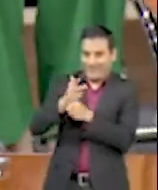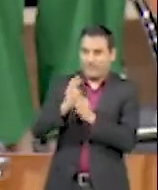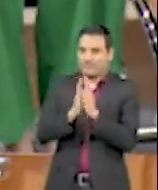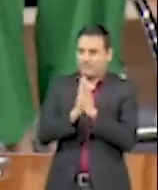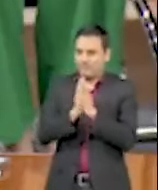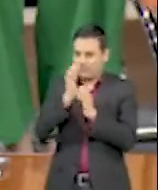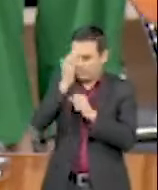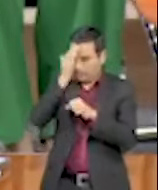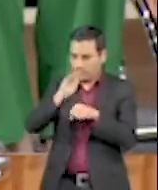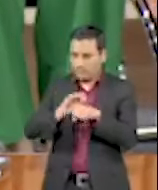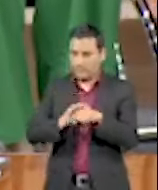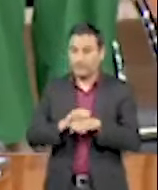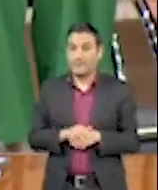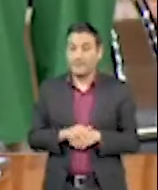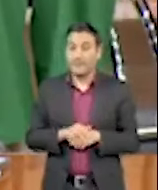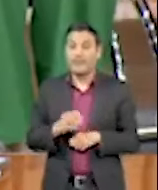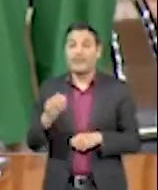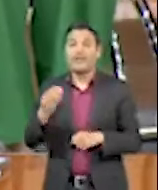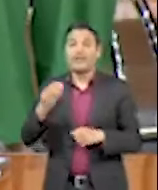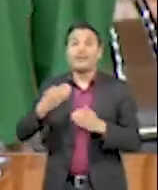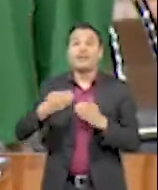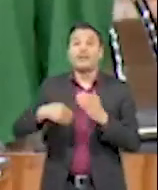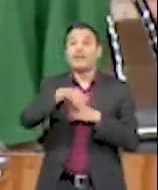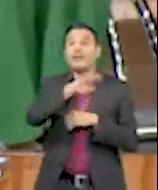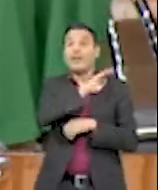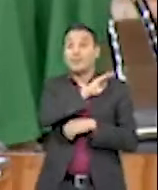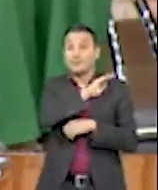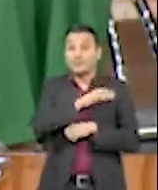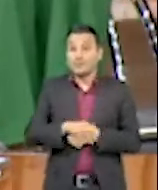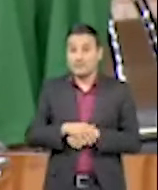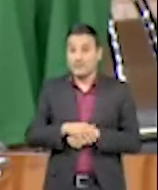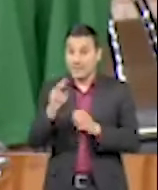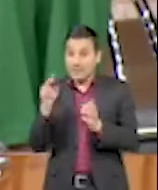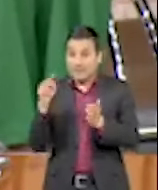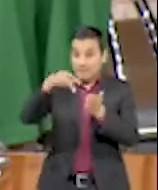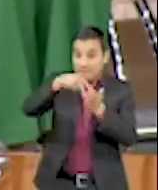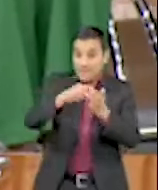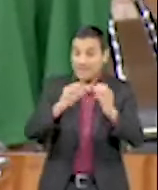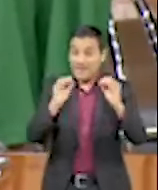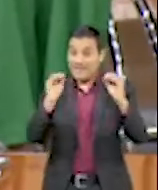Claudia Sheinbaum no se va a presentar a debatir.